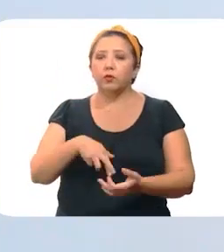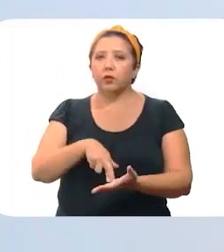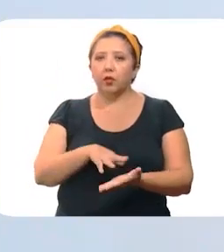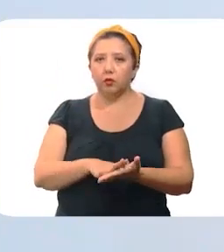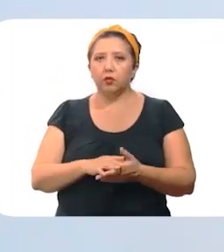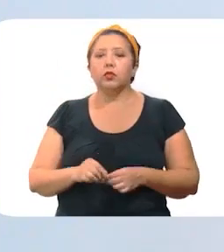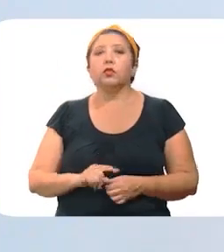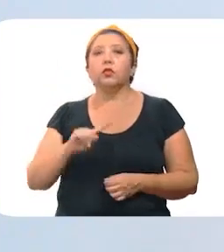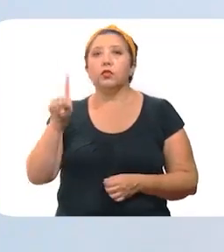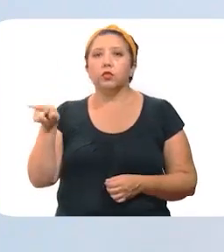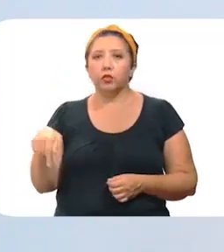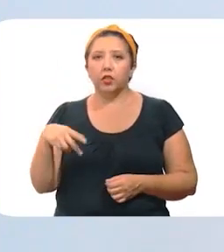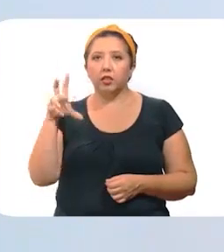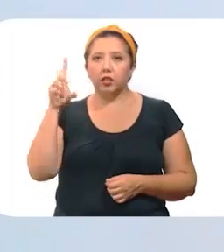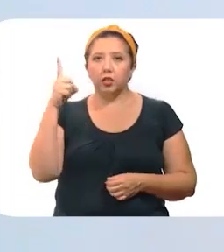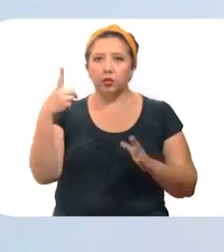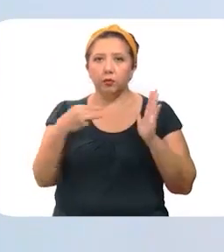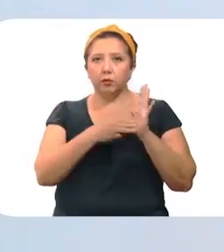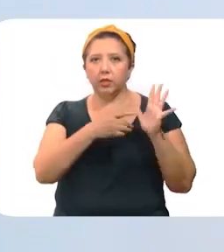contagios registrados, que son